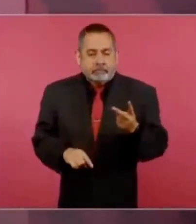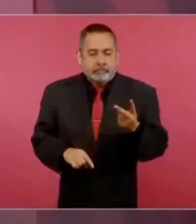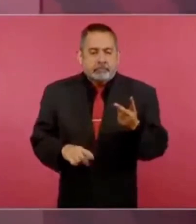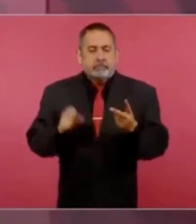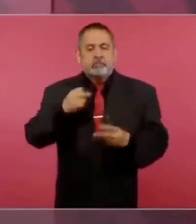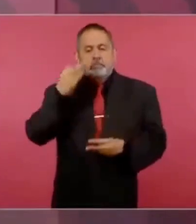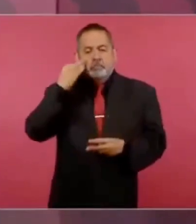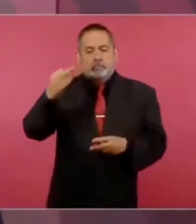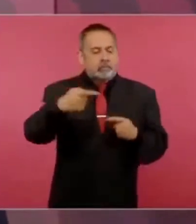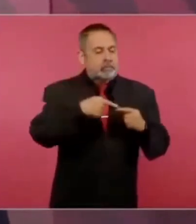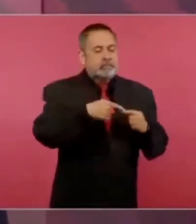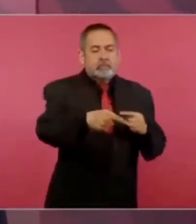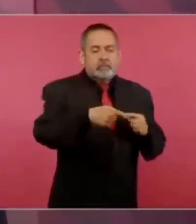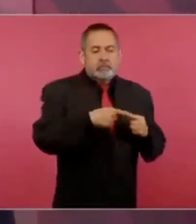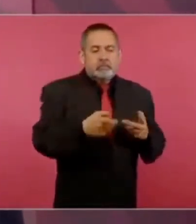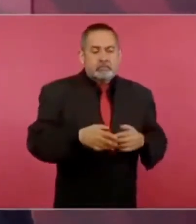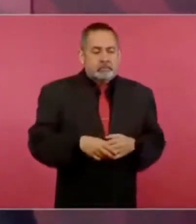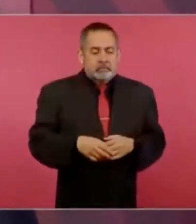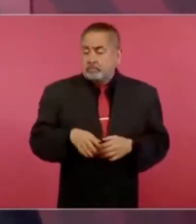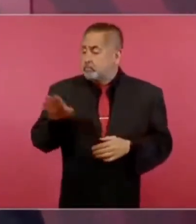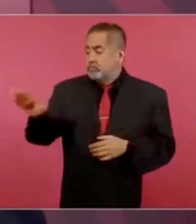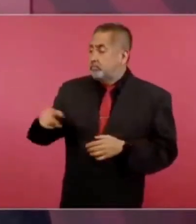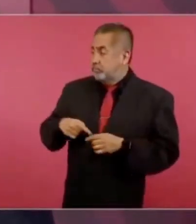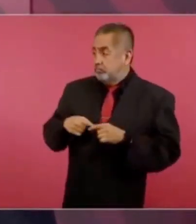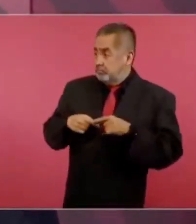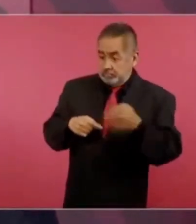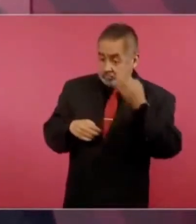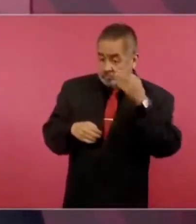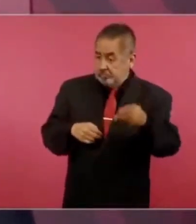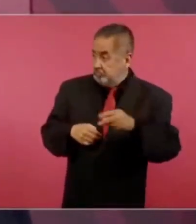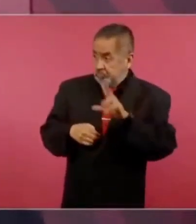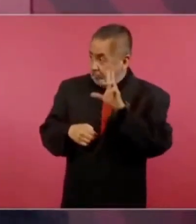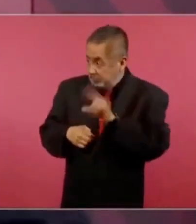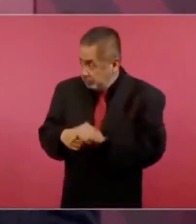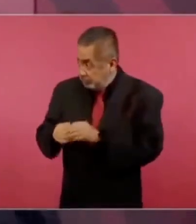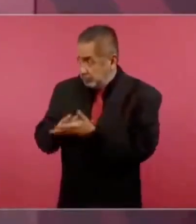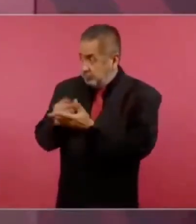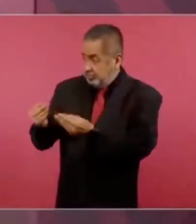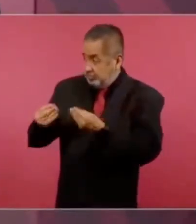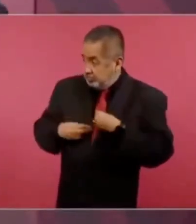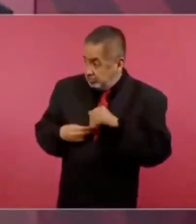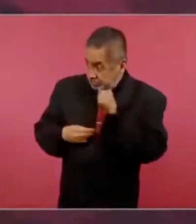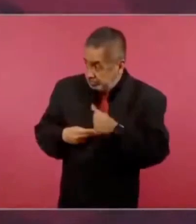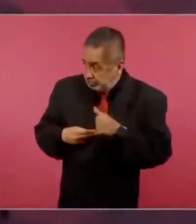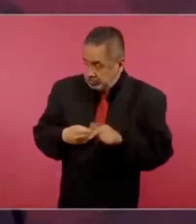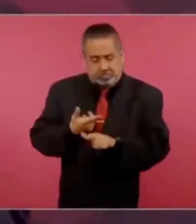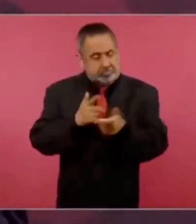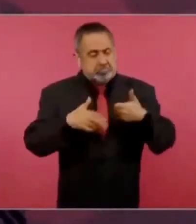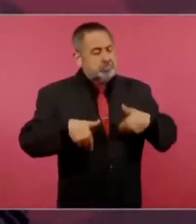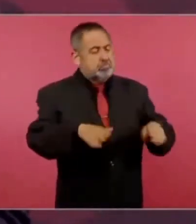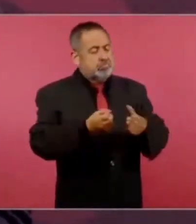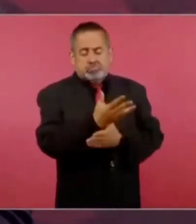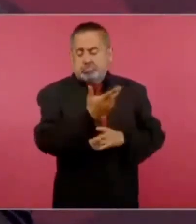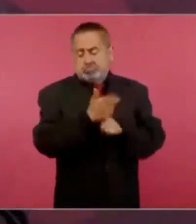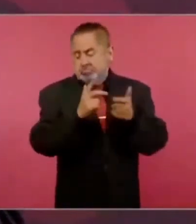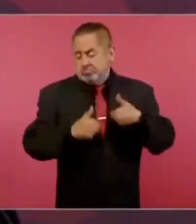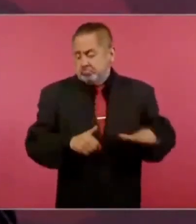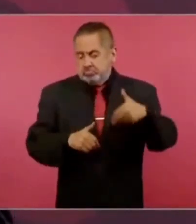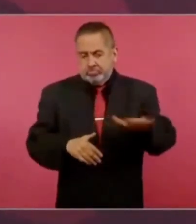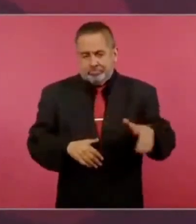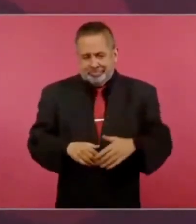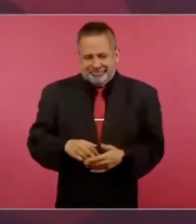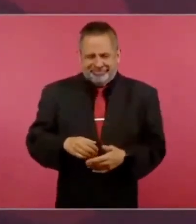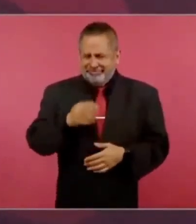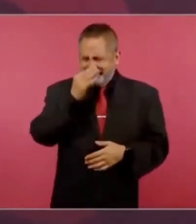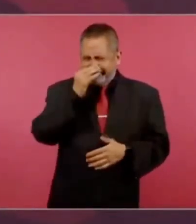tiempo que nos dan para dejar en libertad a un reo. Hasta